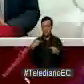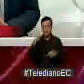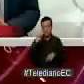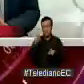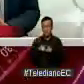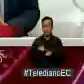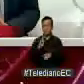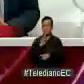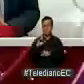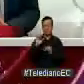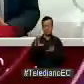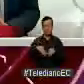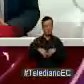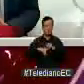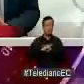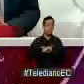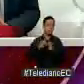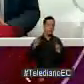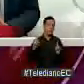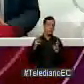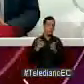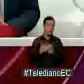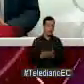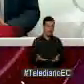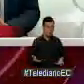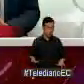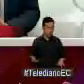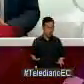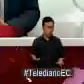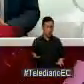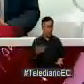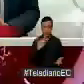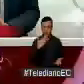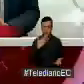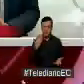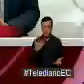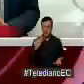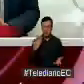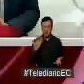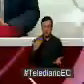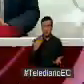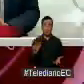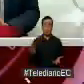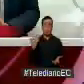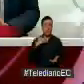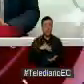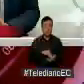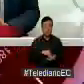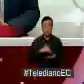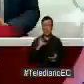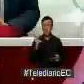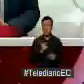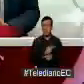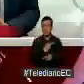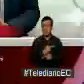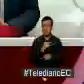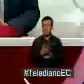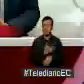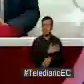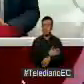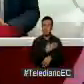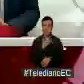eventual comercialización o relacionamiento comercial directo con Estados Unidos y evitar que se repita lo que ocurrió años